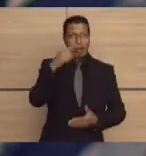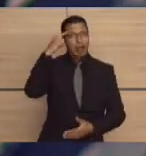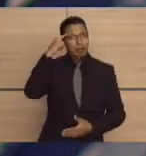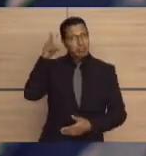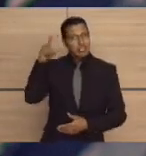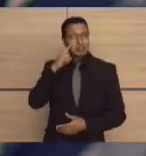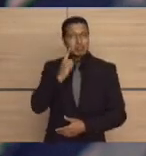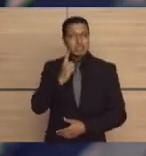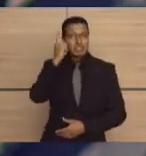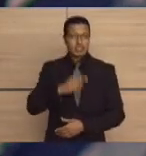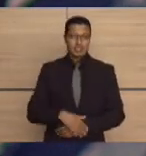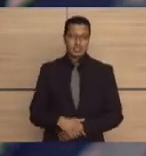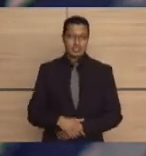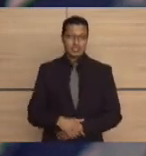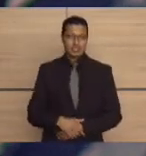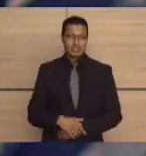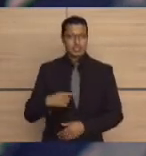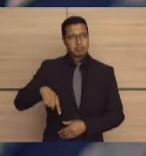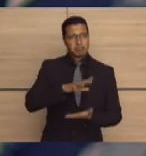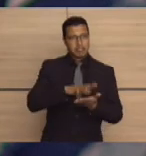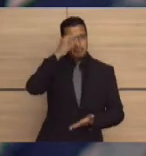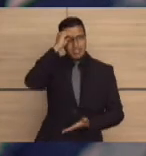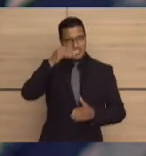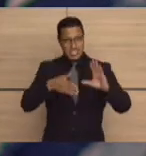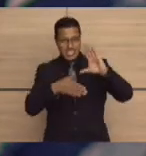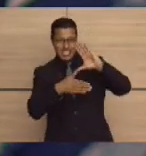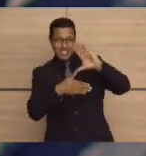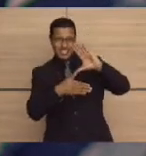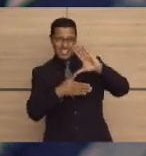algo así como que el continente había aparecido